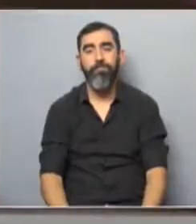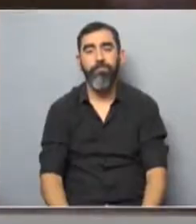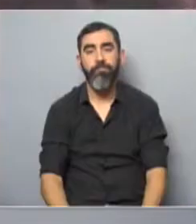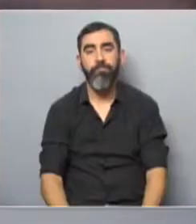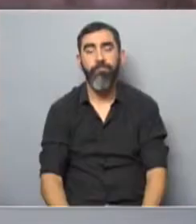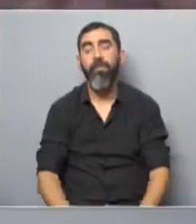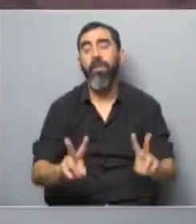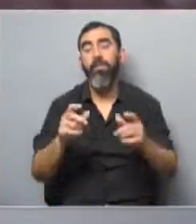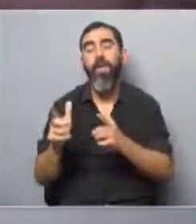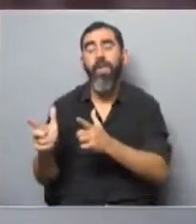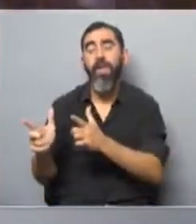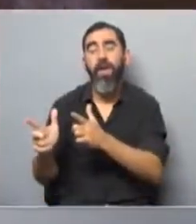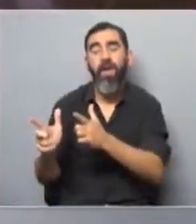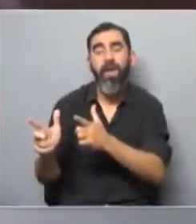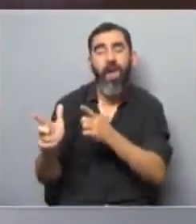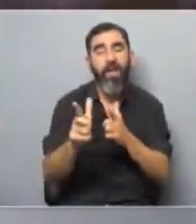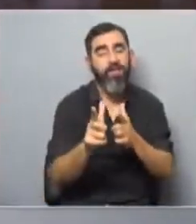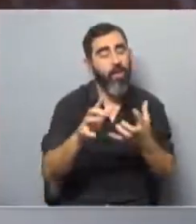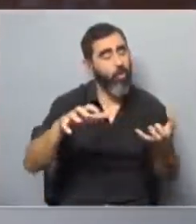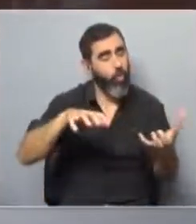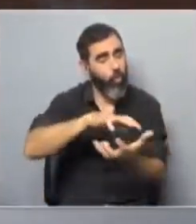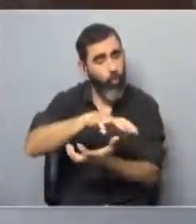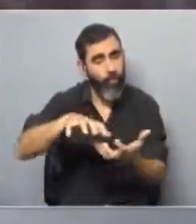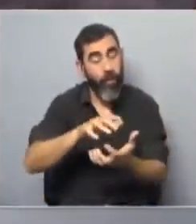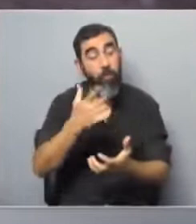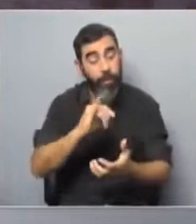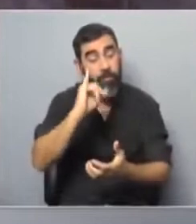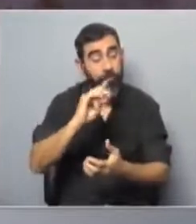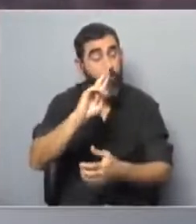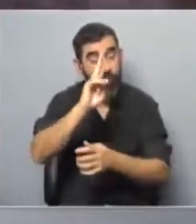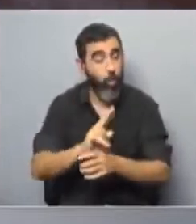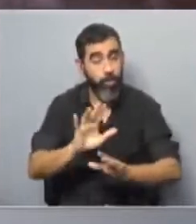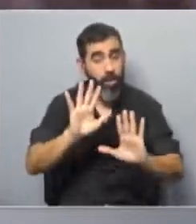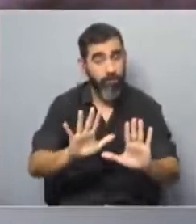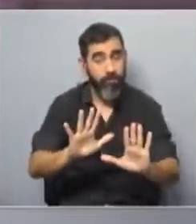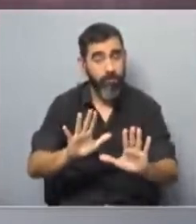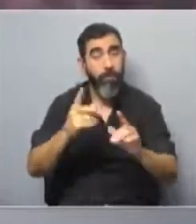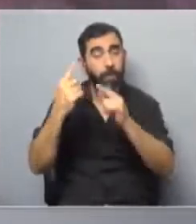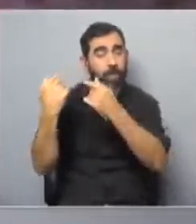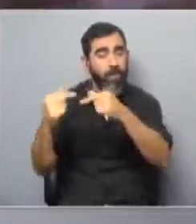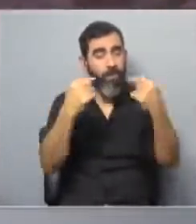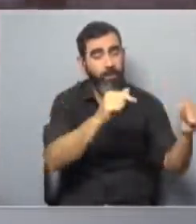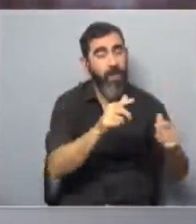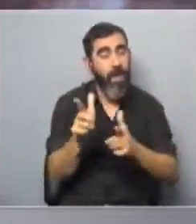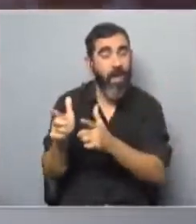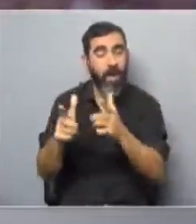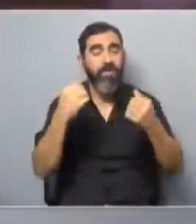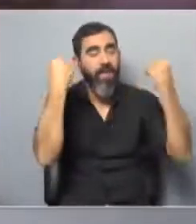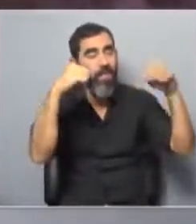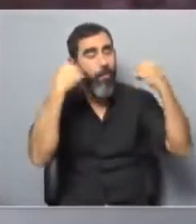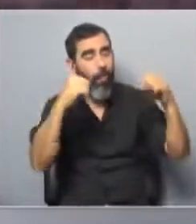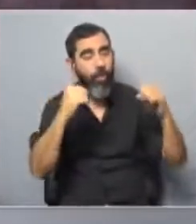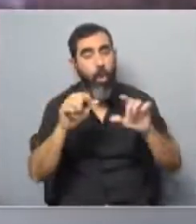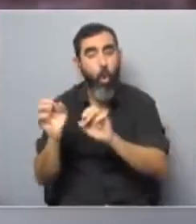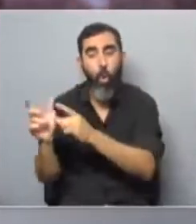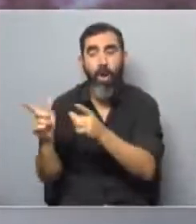el tema de la caza a veces es un poco conflictivo, pero bueno, es un método que se utiliza. Lo que sí hay que diferenciar es lo que es la caza deportiva, lo que es la